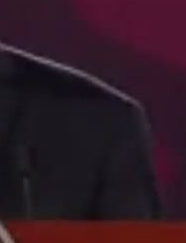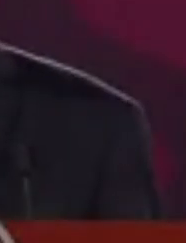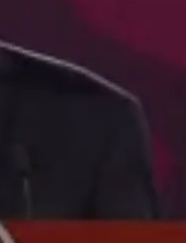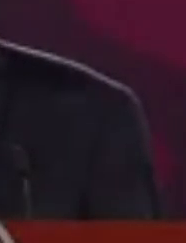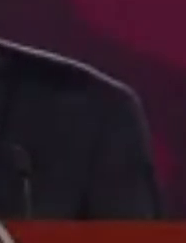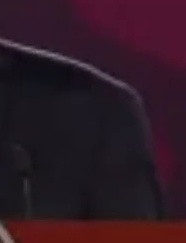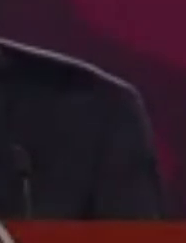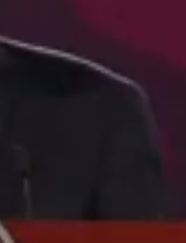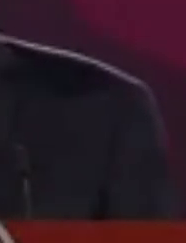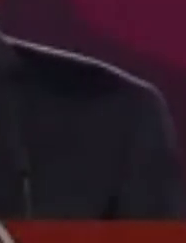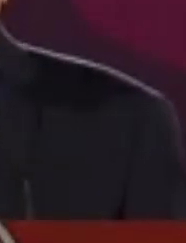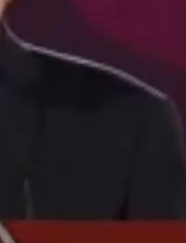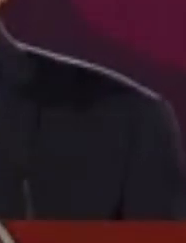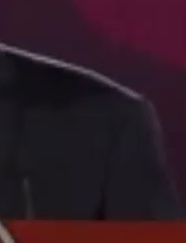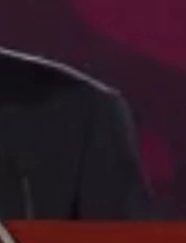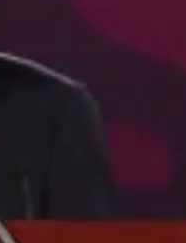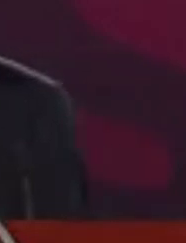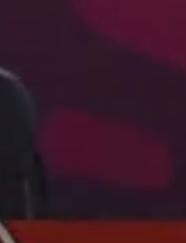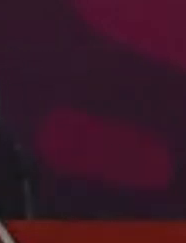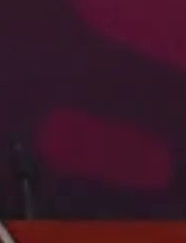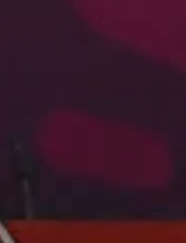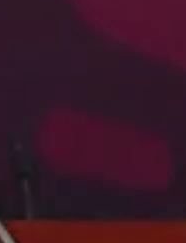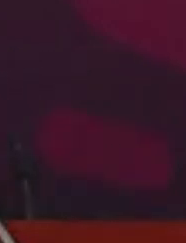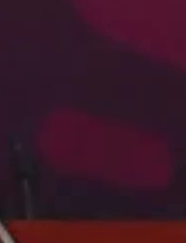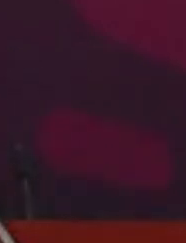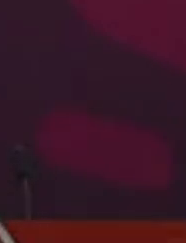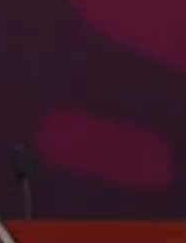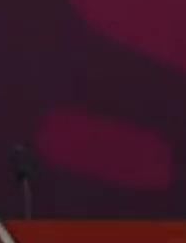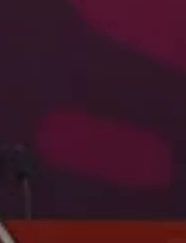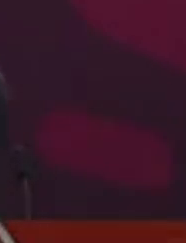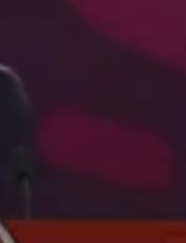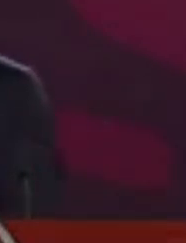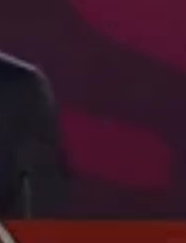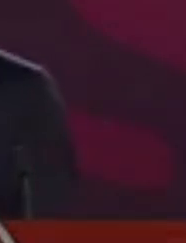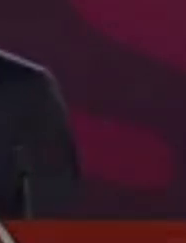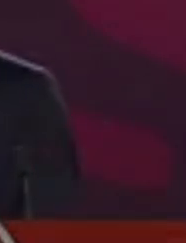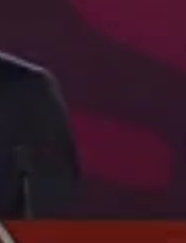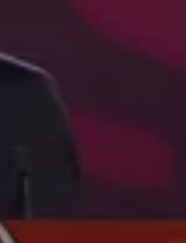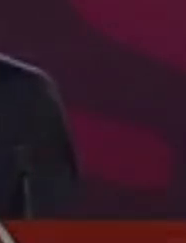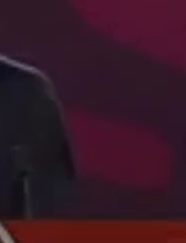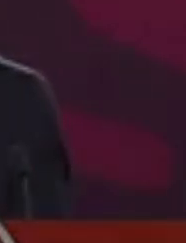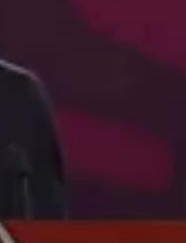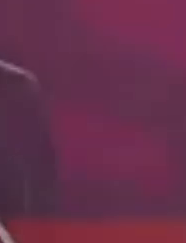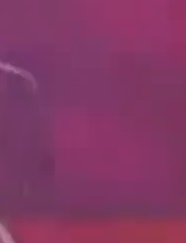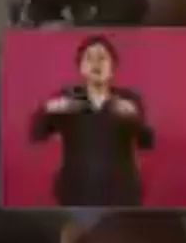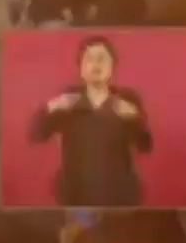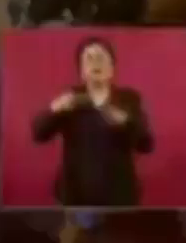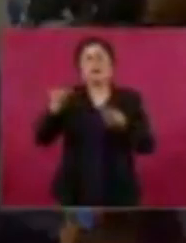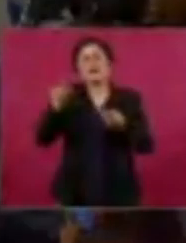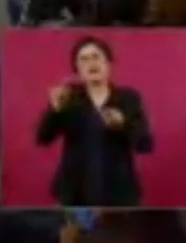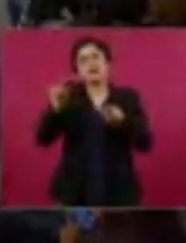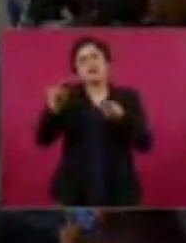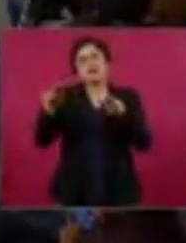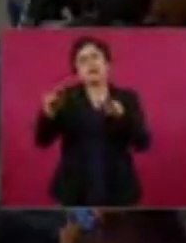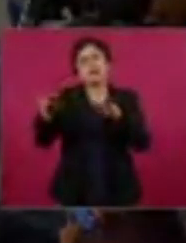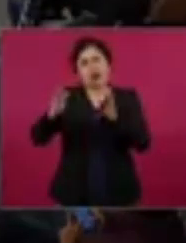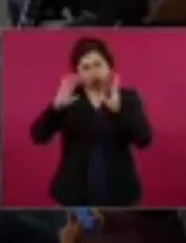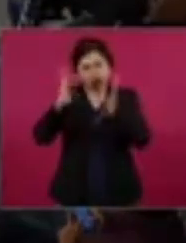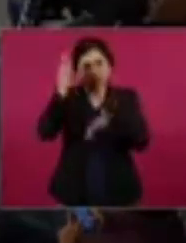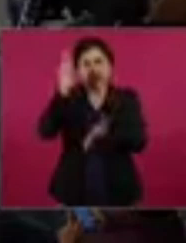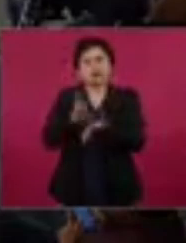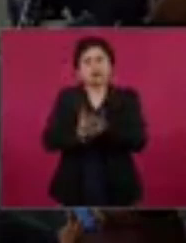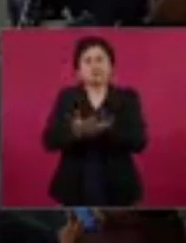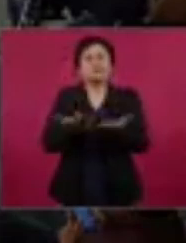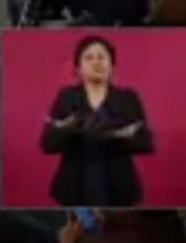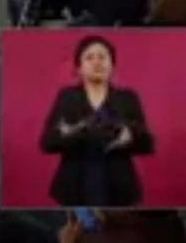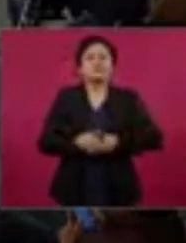la conferencia matutina en Palacio Nacional, el presidente Andrés Manuel López Obrador condenó los hechos. Sí, estamos